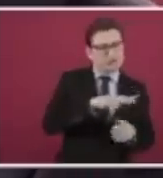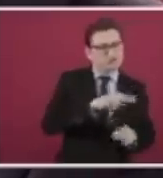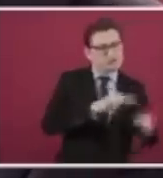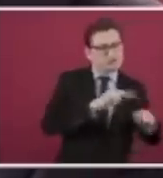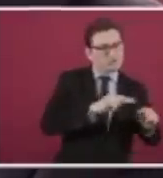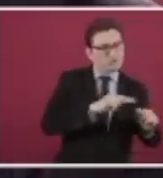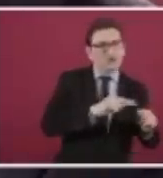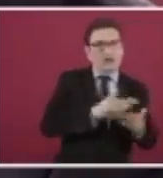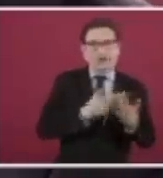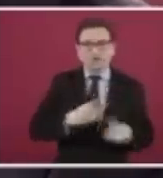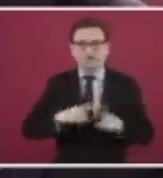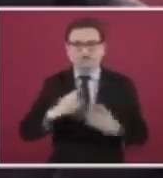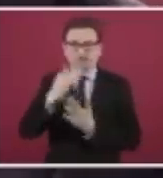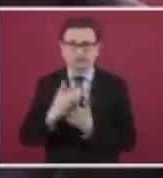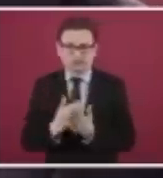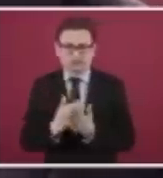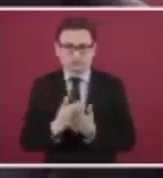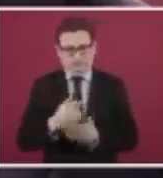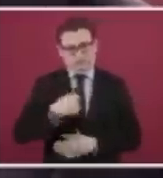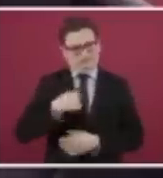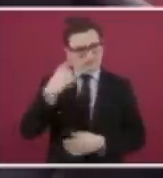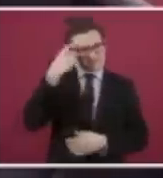pero me quedé con lo de los 20 años.